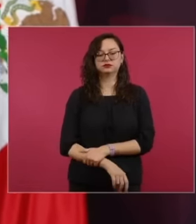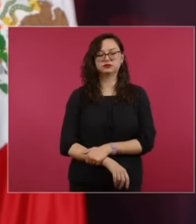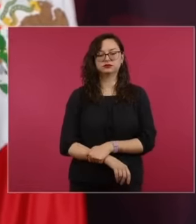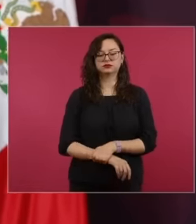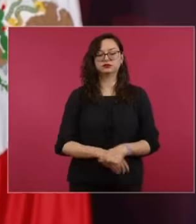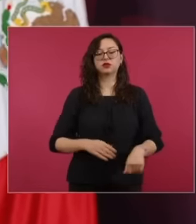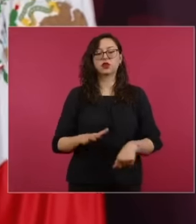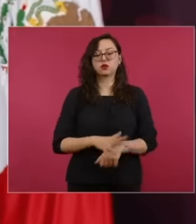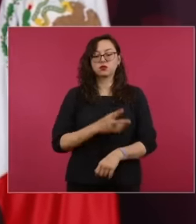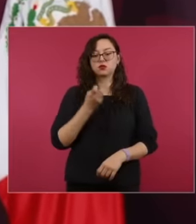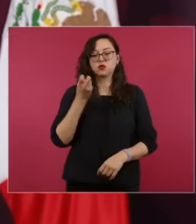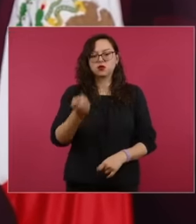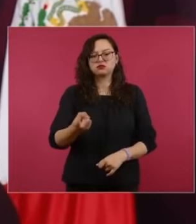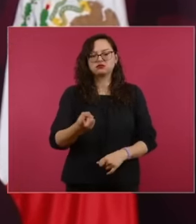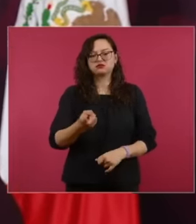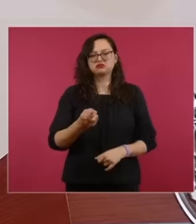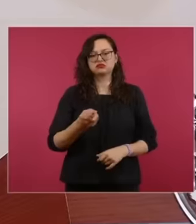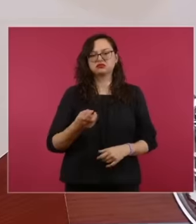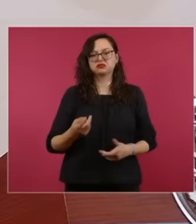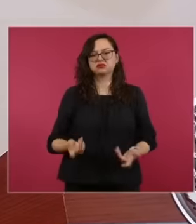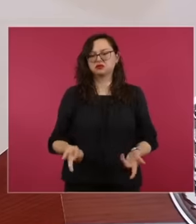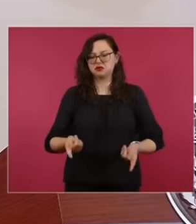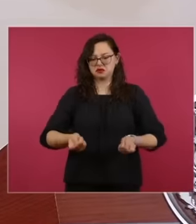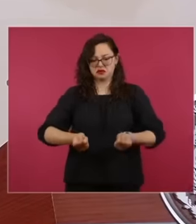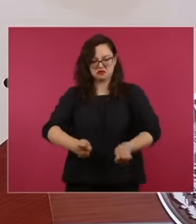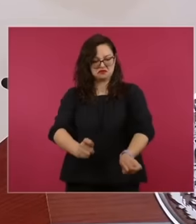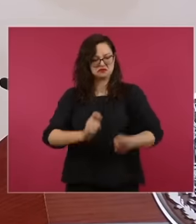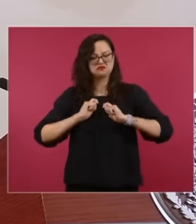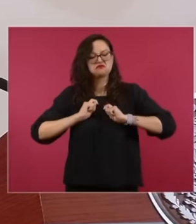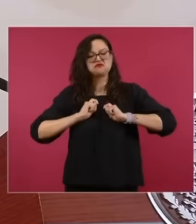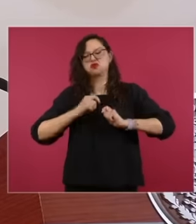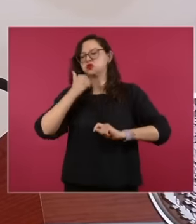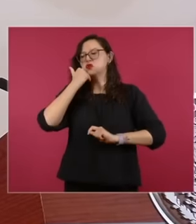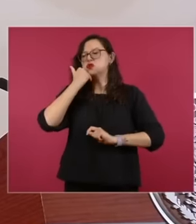llegar por llegar, el poder por el poder,